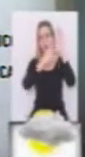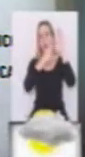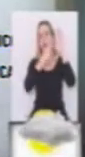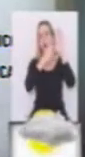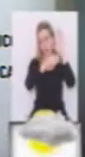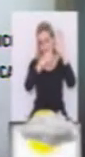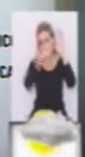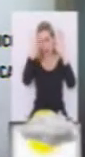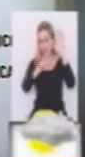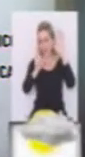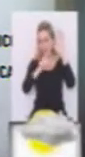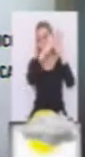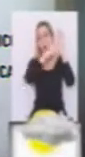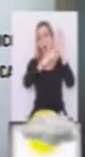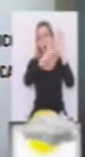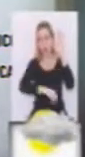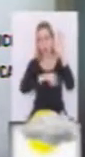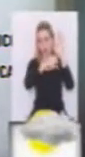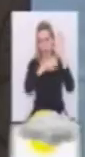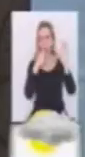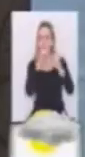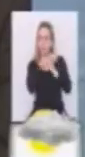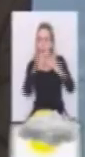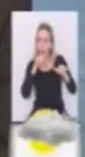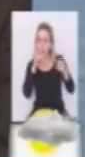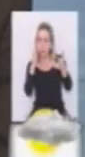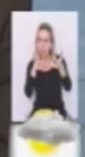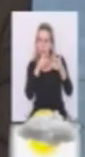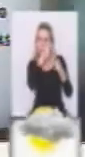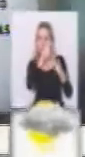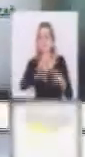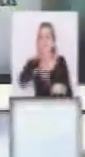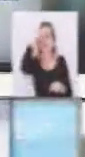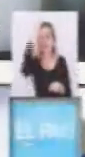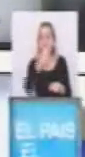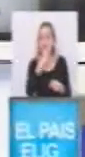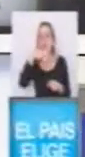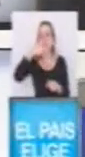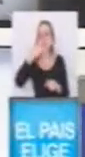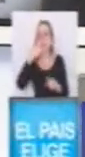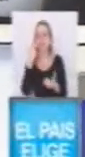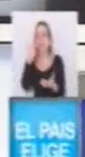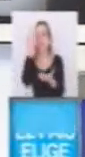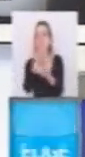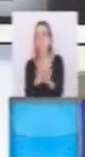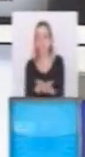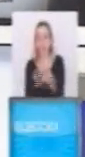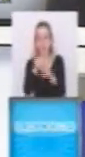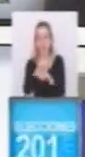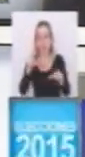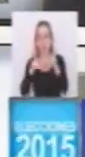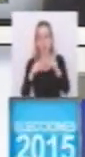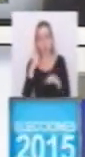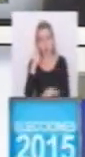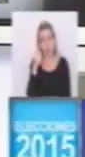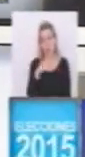nosotros, que mañana presentaría Massa. No es fácil la posición de Massa. ¿No es fácil la? ¿Fácil la posición de Massa? No. No,